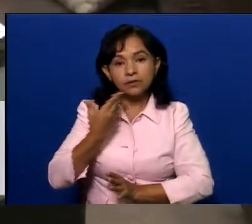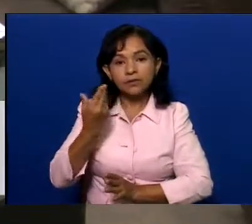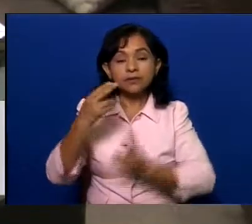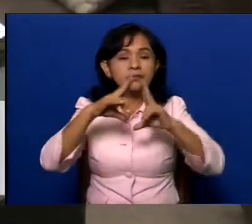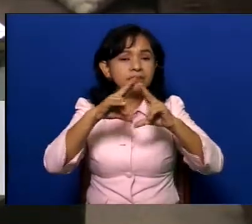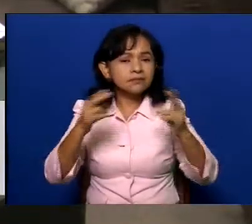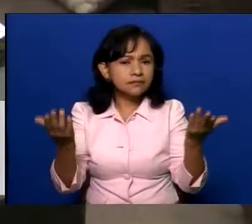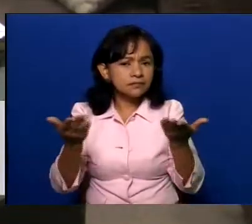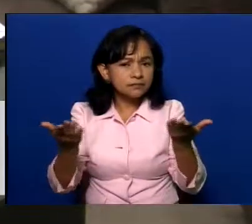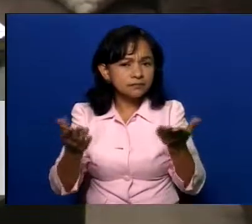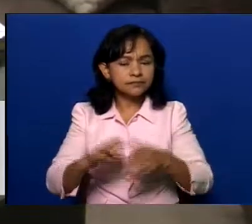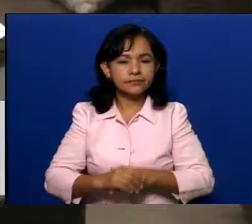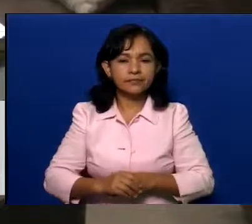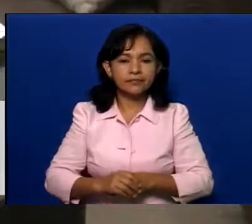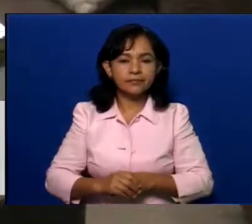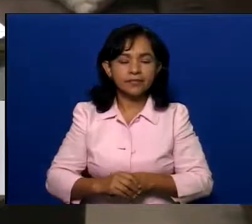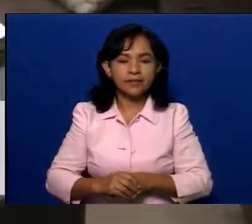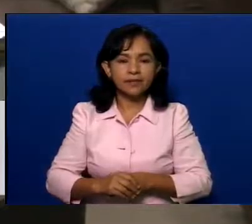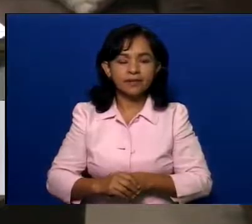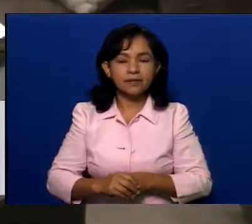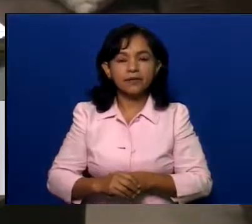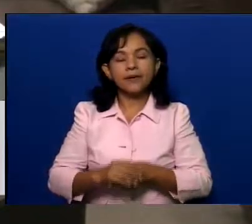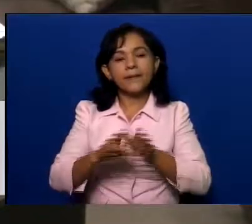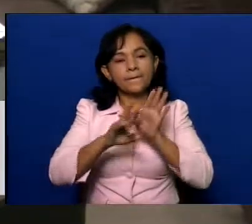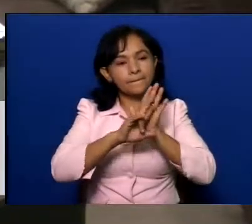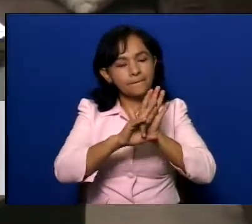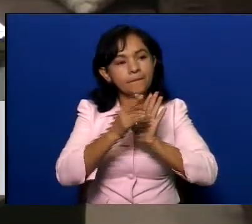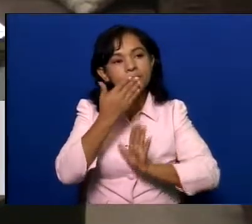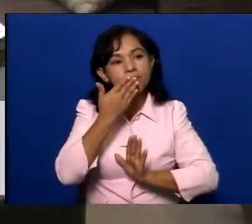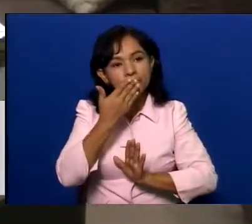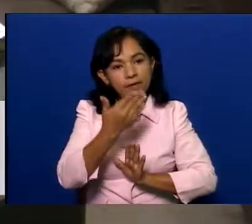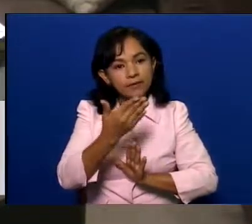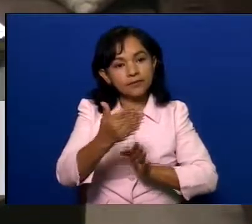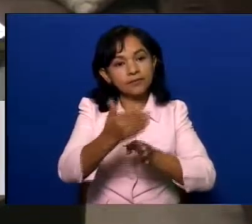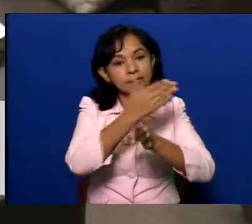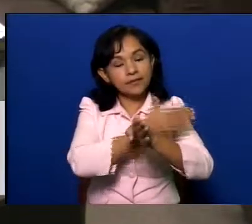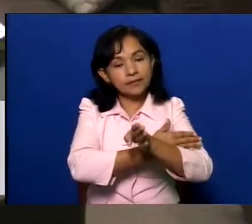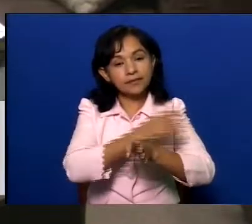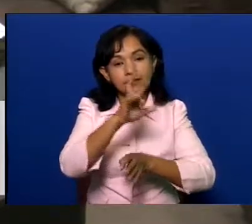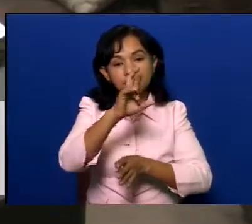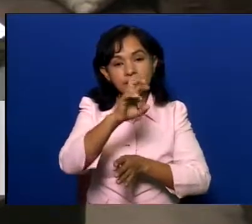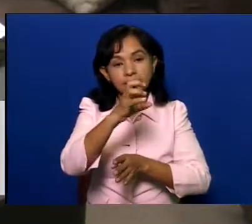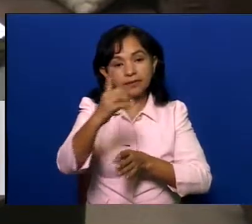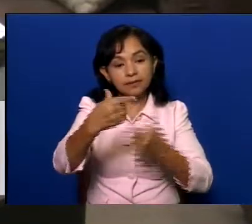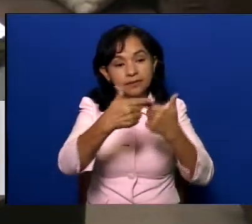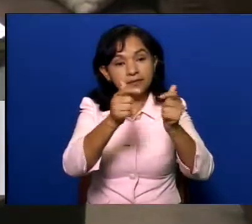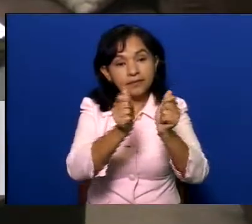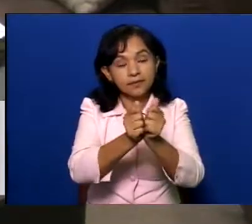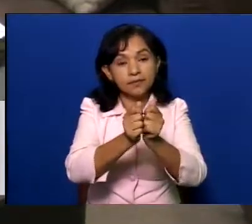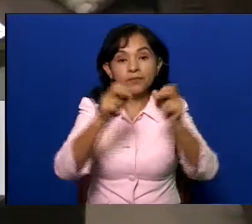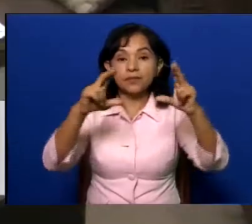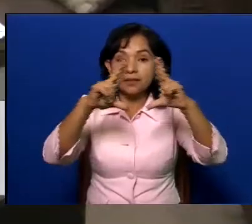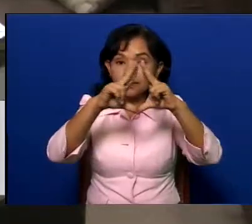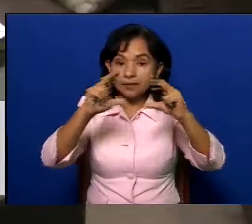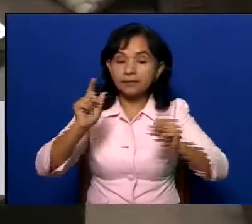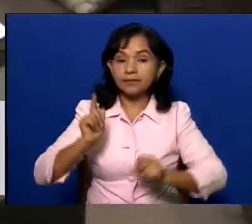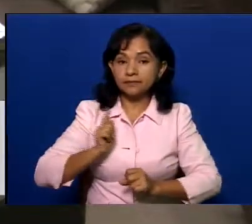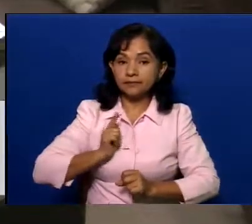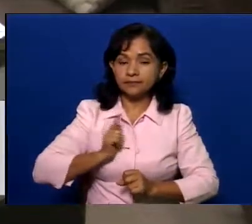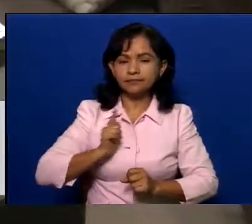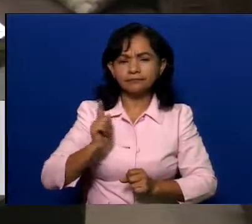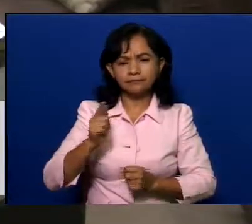precocidad muchos problemas de salud. Entonces, el modelo de salud familiar y comunitario debe ser fortalecido. Nosotros no, desde la Asamblea,